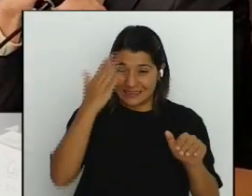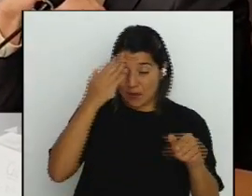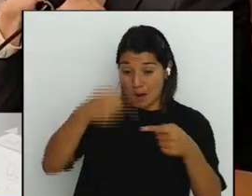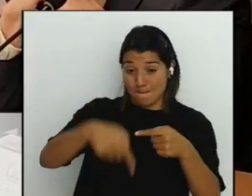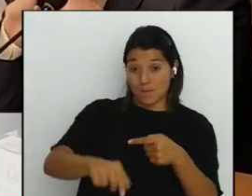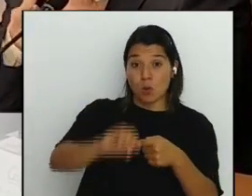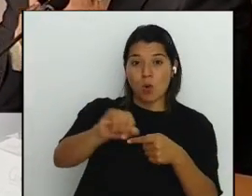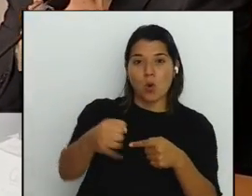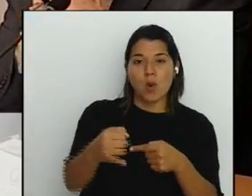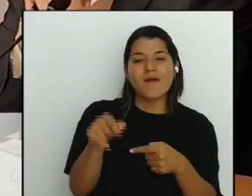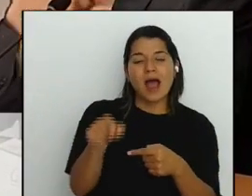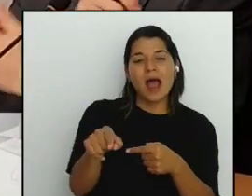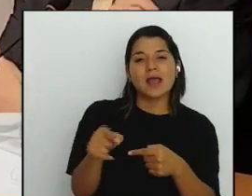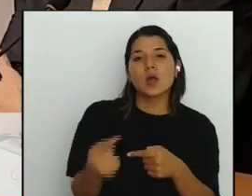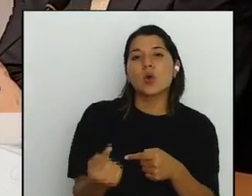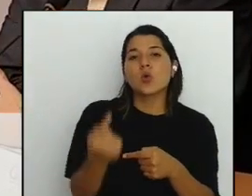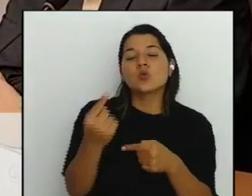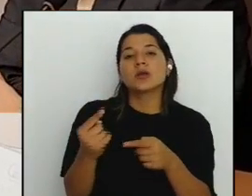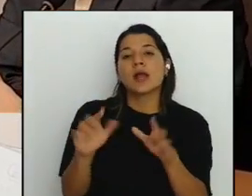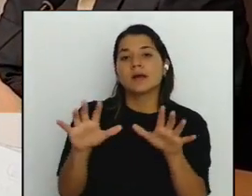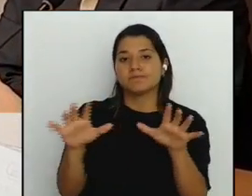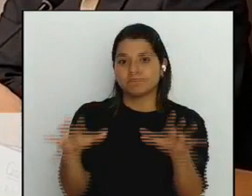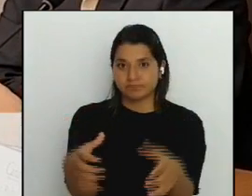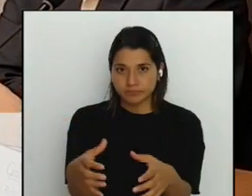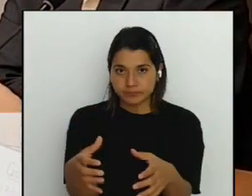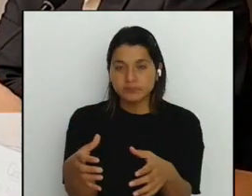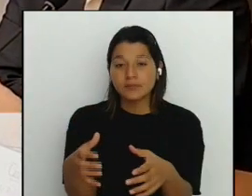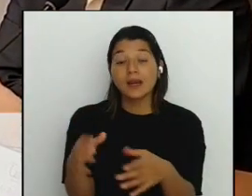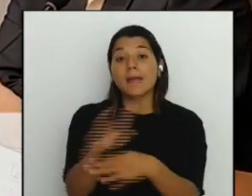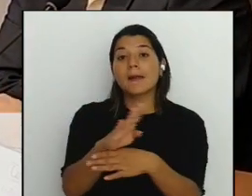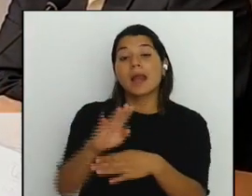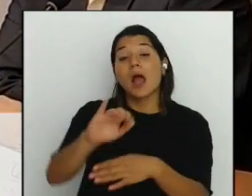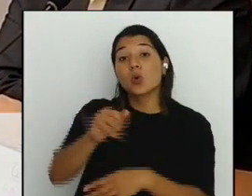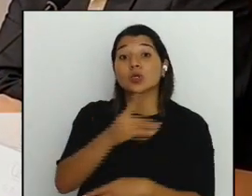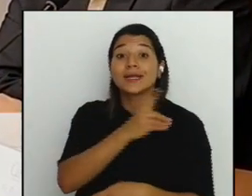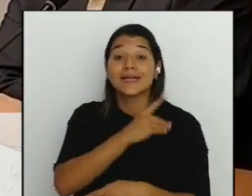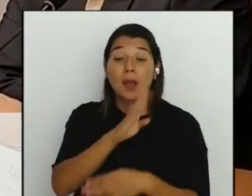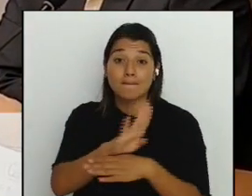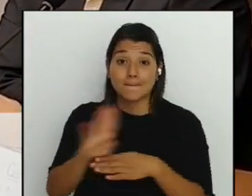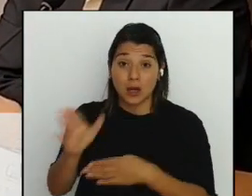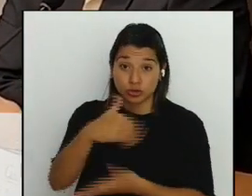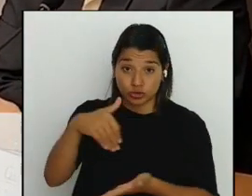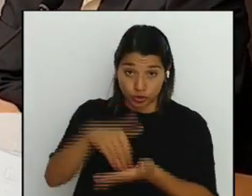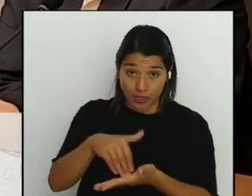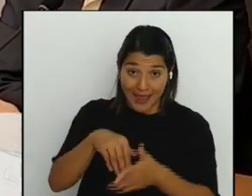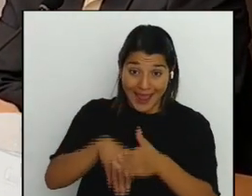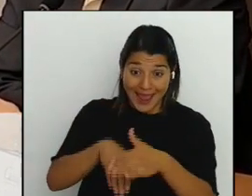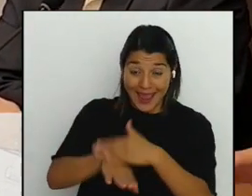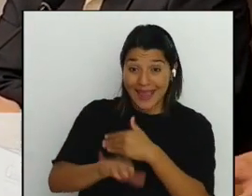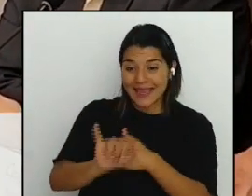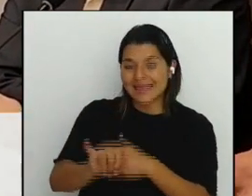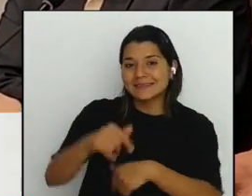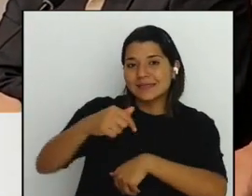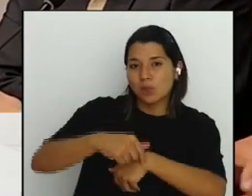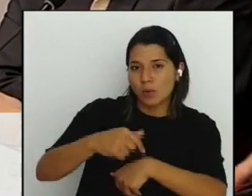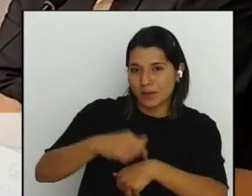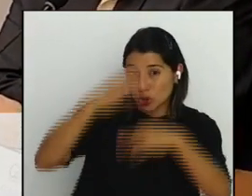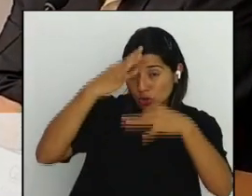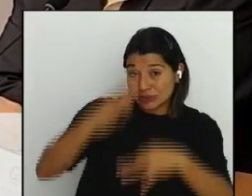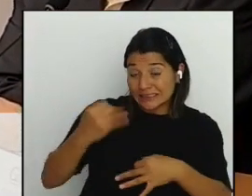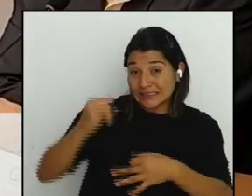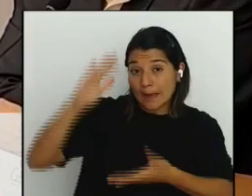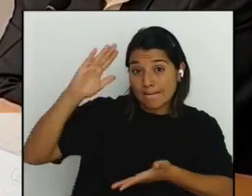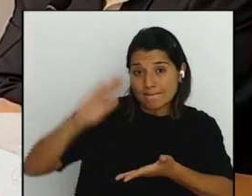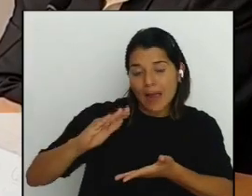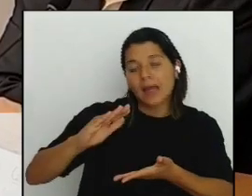reunión, pues se reúne la Junta Directiva y es el momento en que van a revisar la tasa política monetaria. Y una de